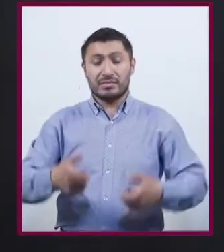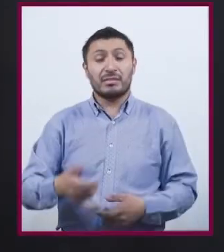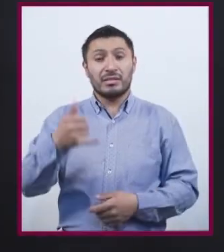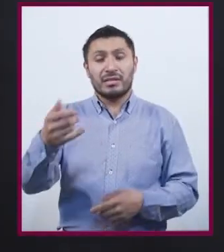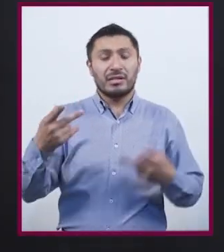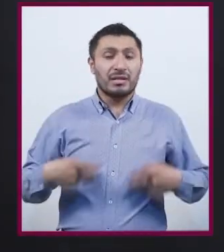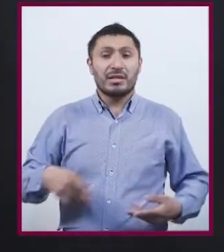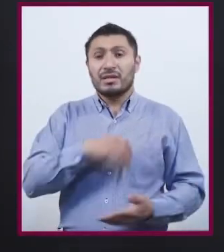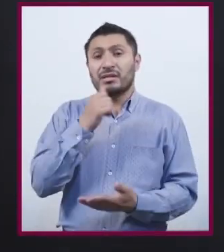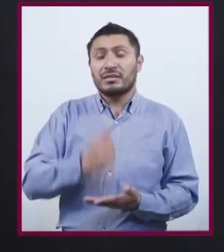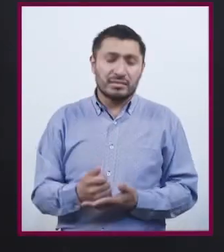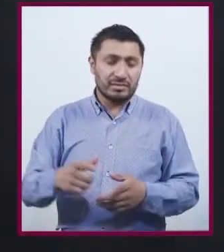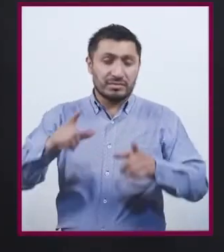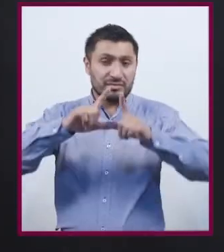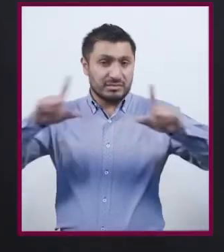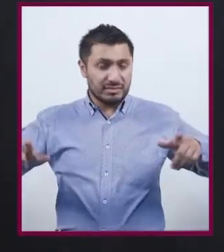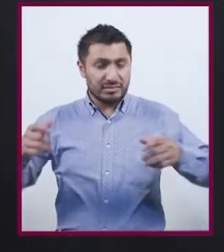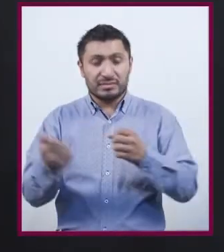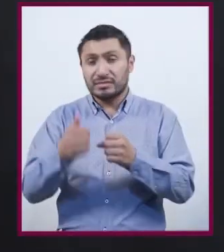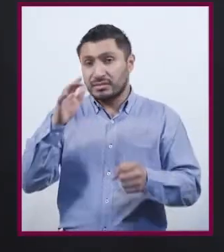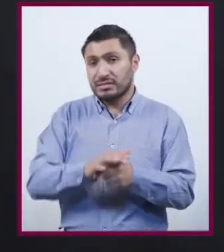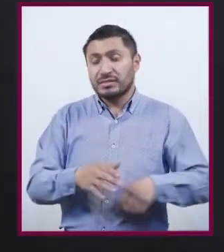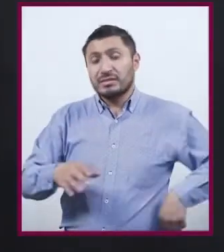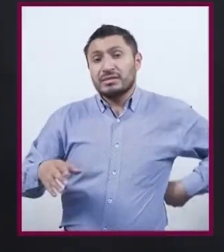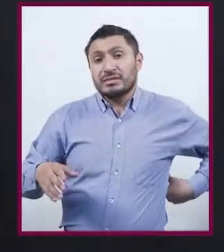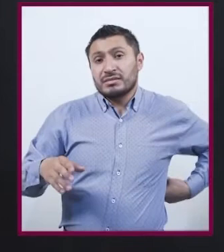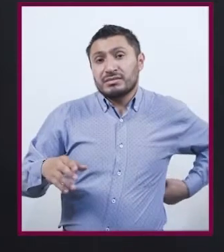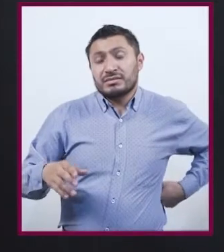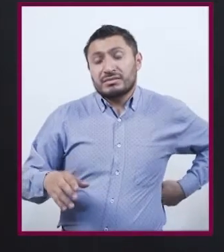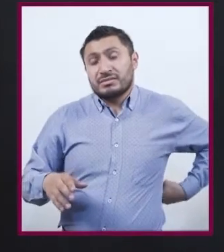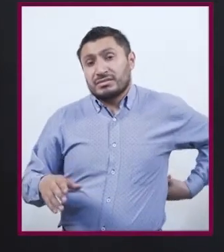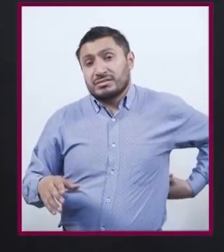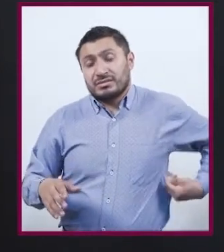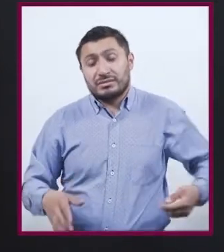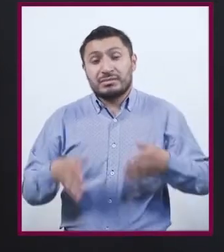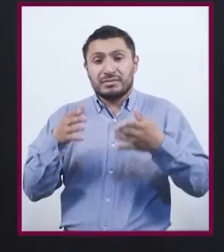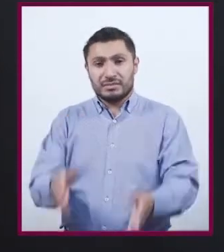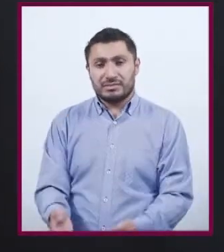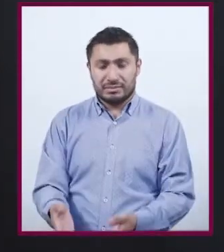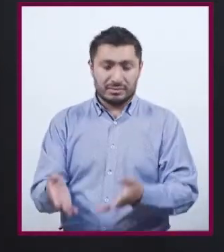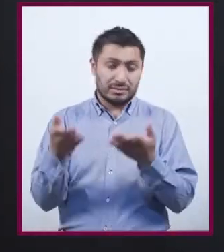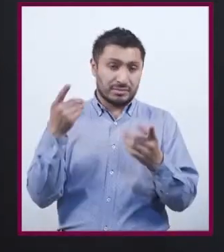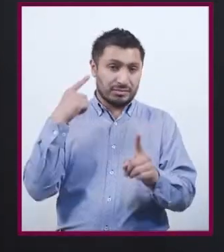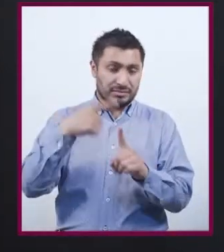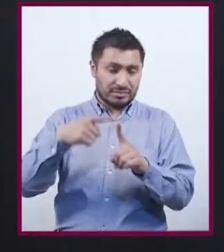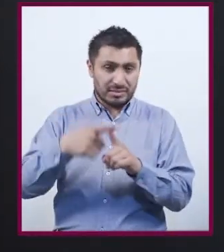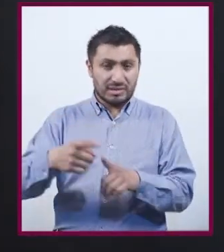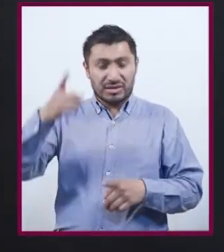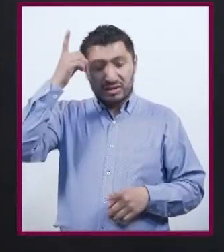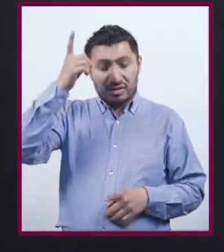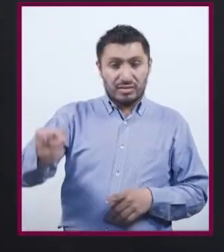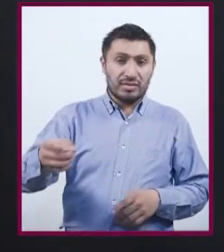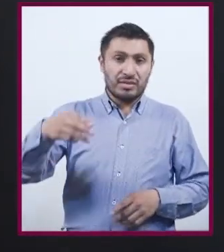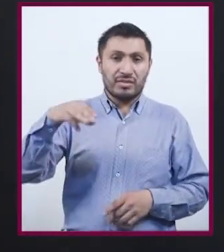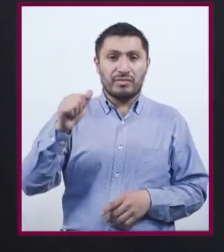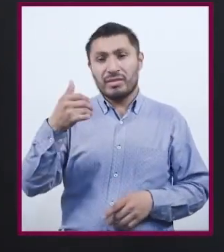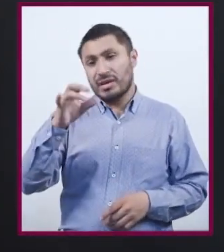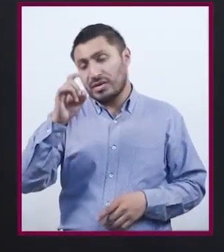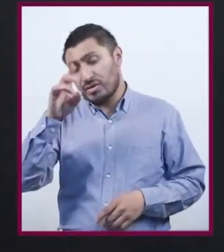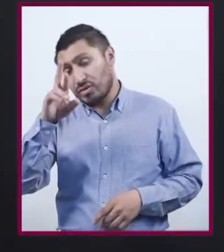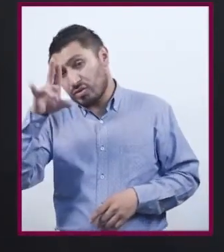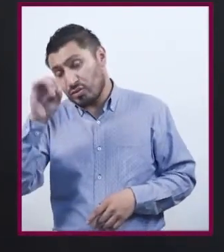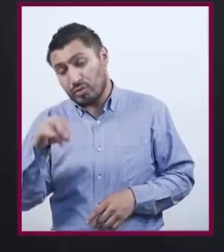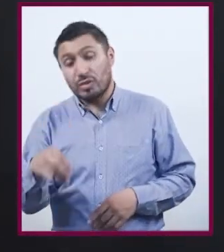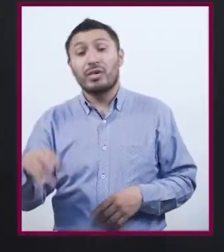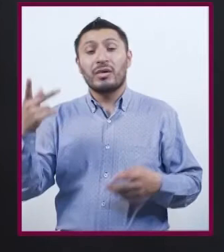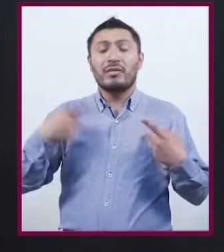la administración del cementerio se dejó en manos del mayordomo de propios y arbitrios, la persona designada por la corona española